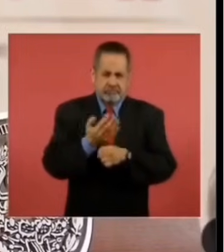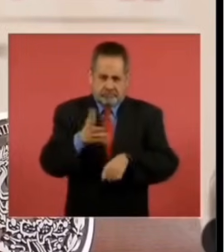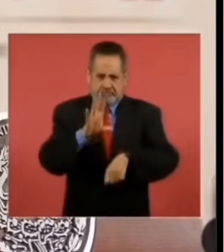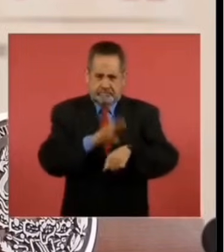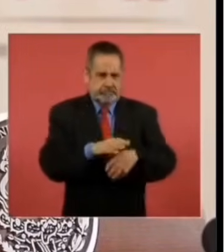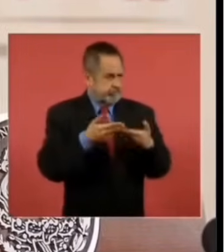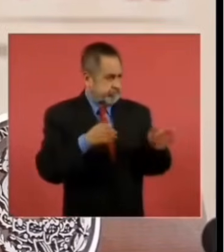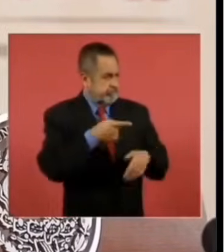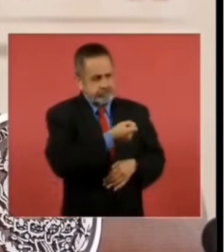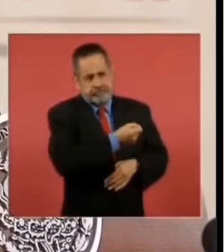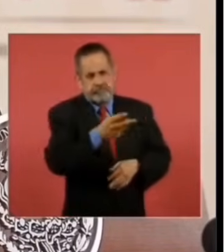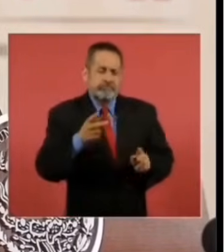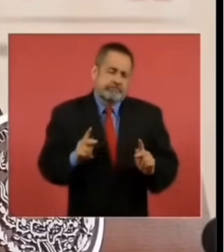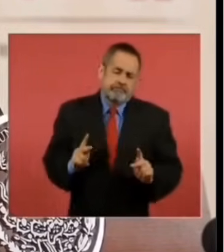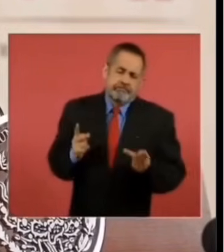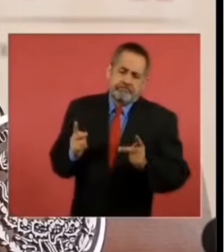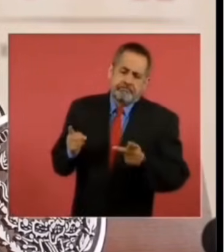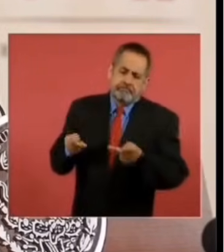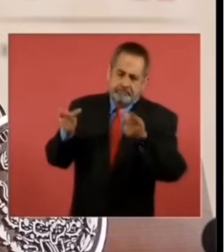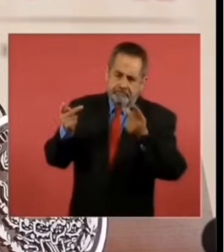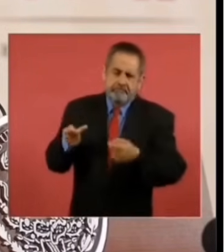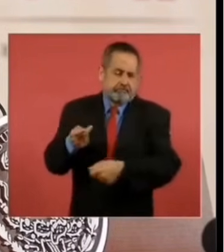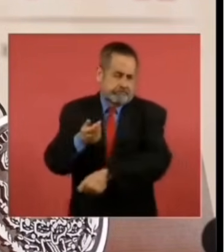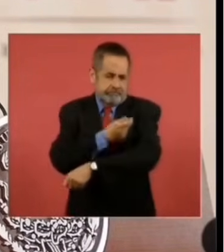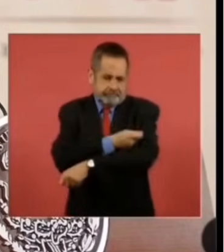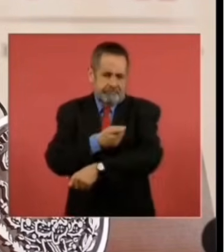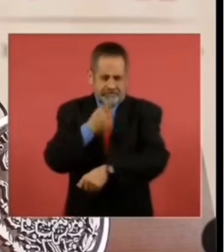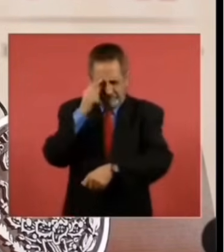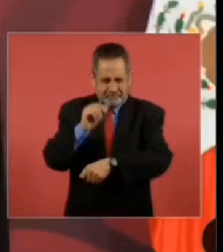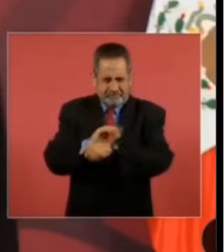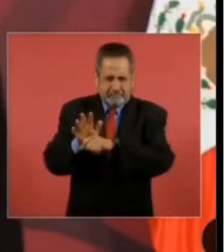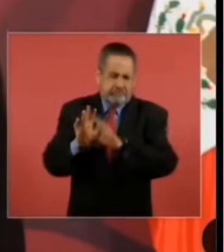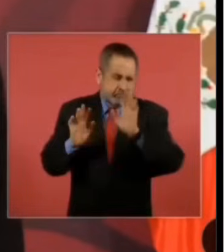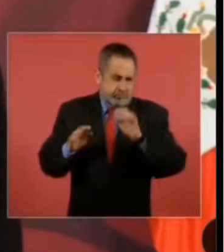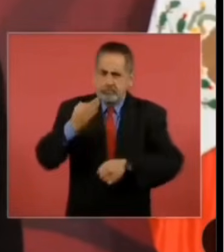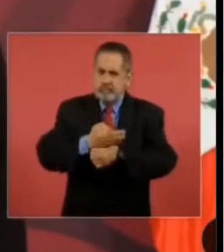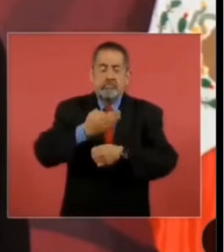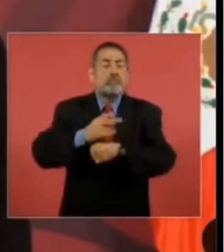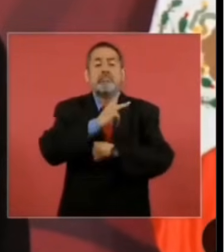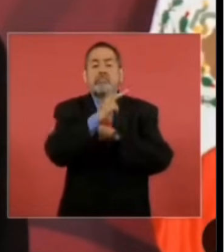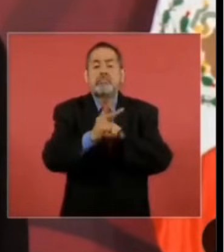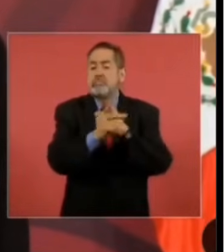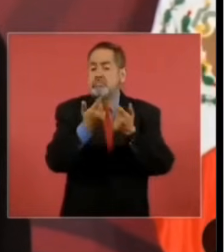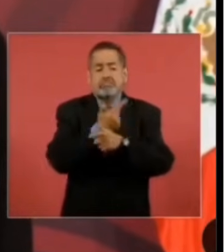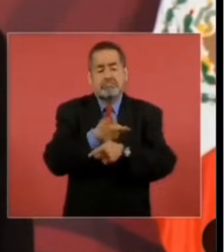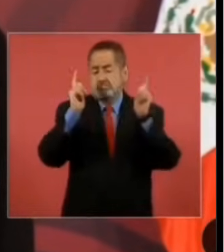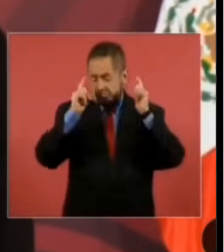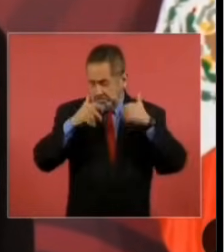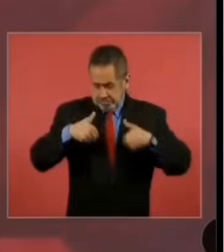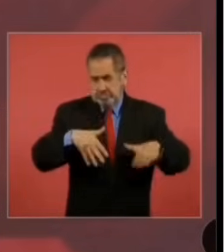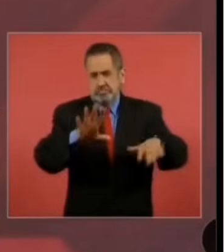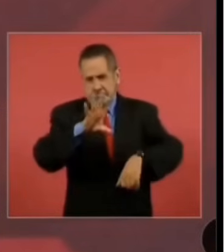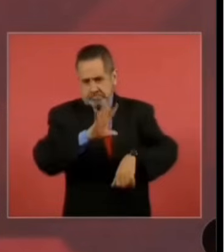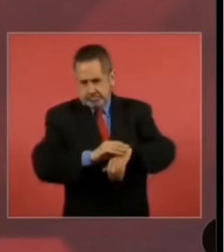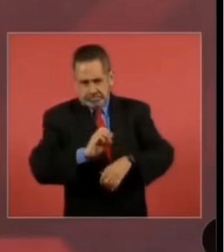vacuna, la Moderna, hoy ya tienes la oportunidad de comprar tu propia vacuna